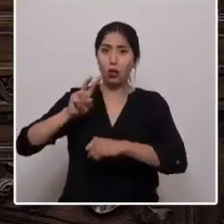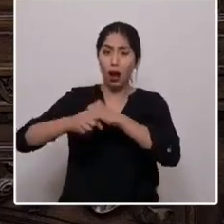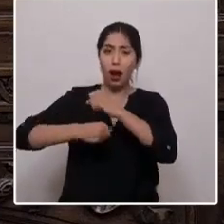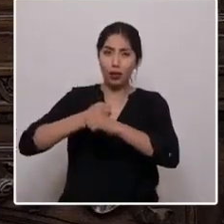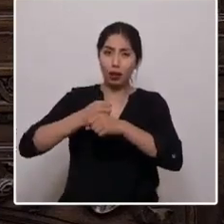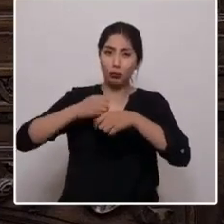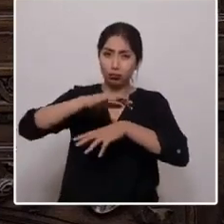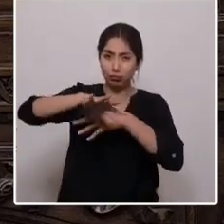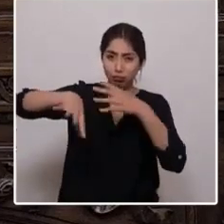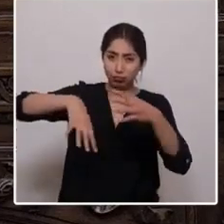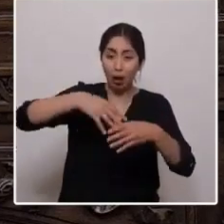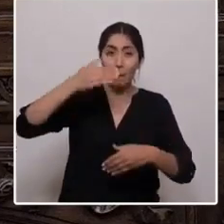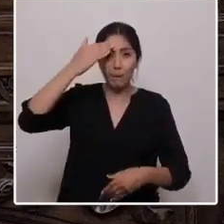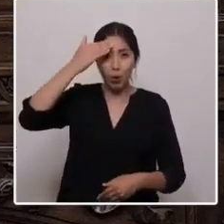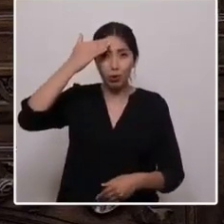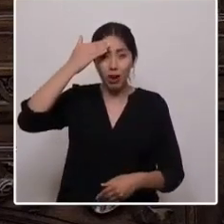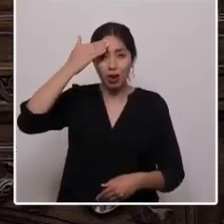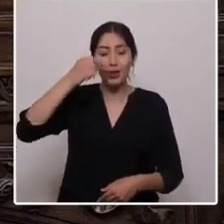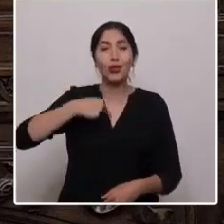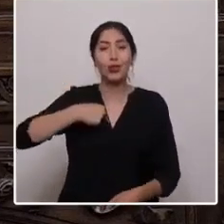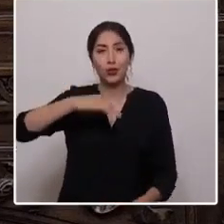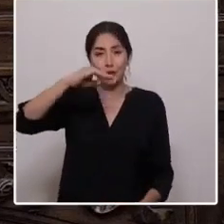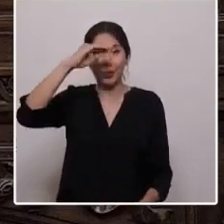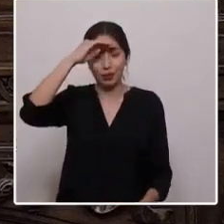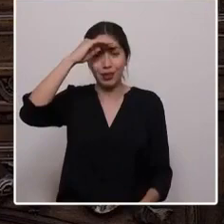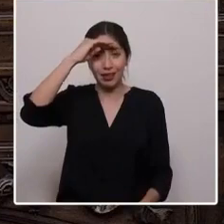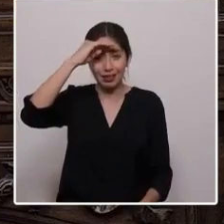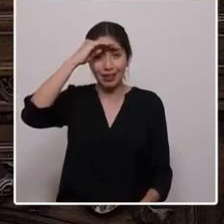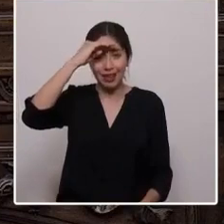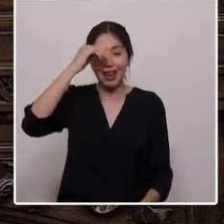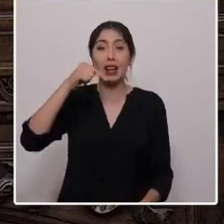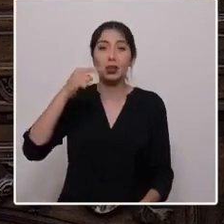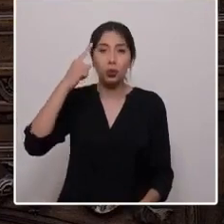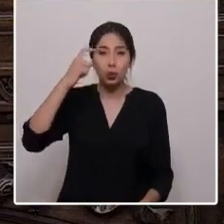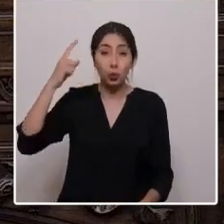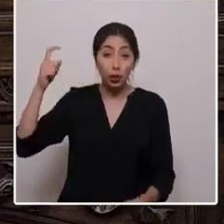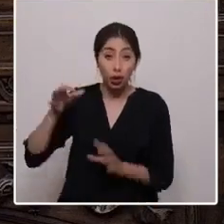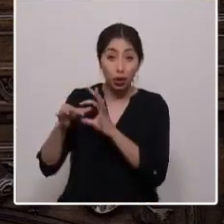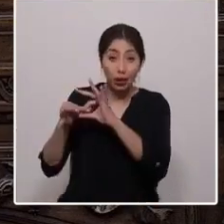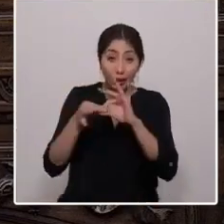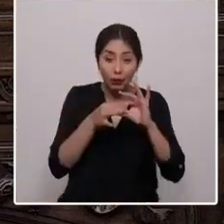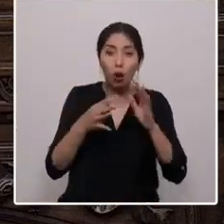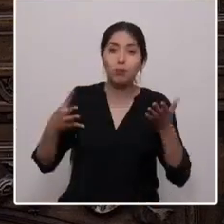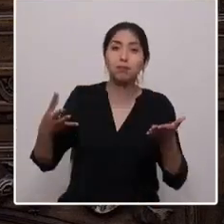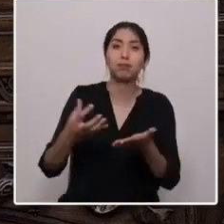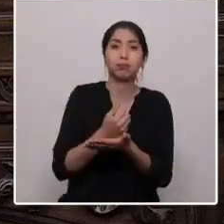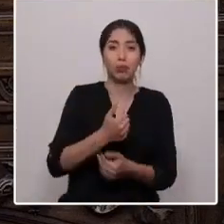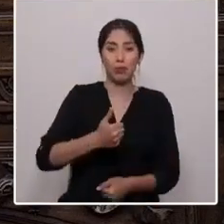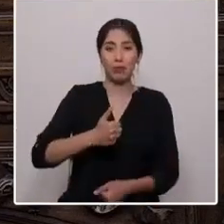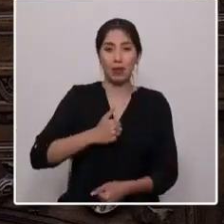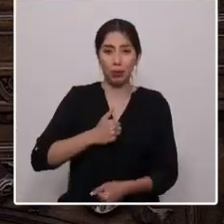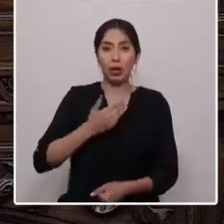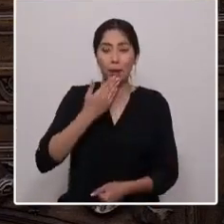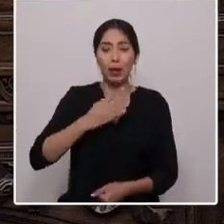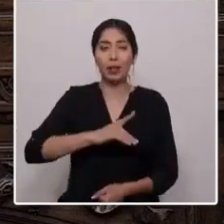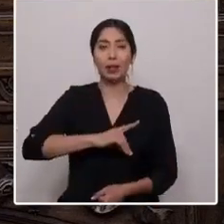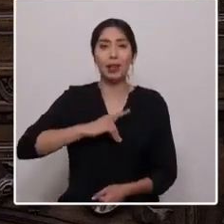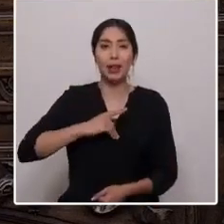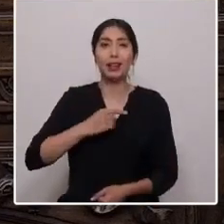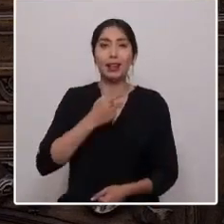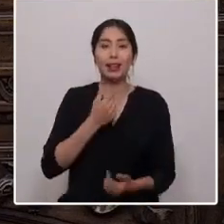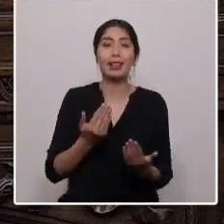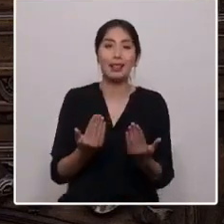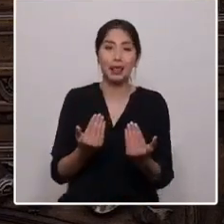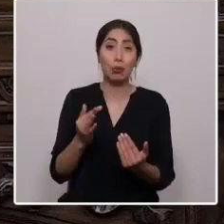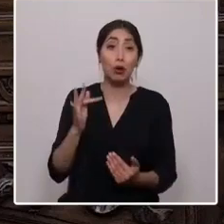en que haremos realidad nuestro sueño colectivo y alcanzaremos la dignidad que merecemos el futuro es nuestro